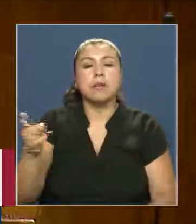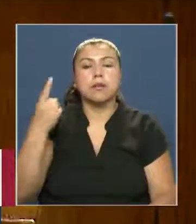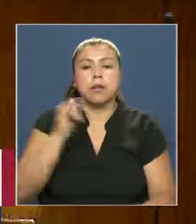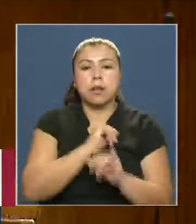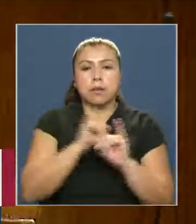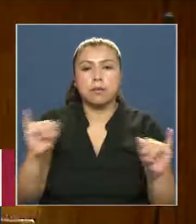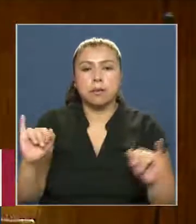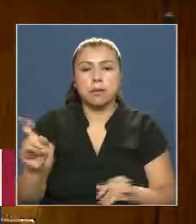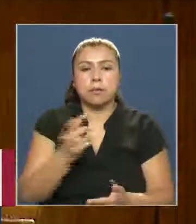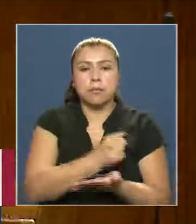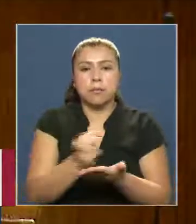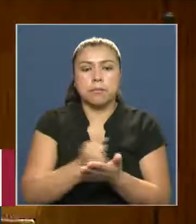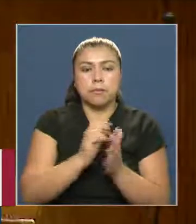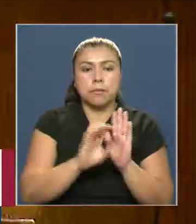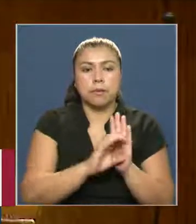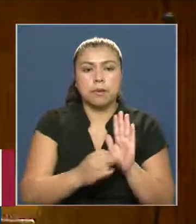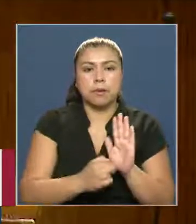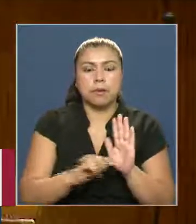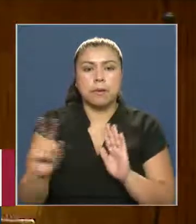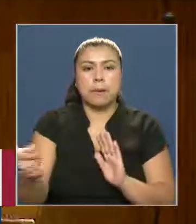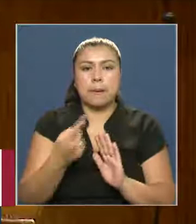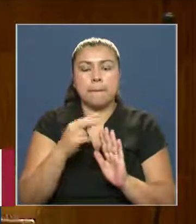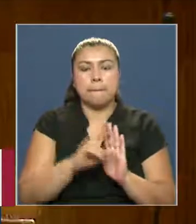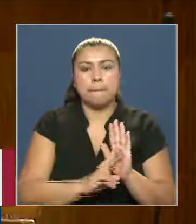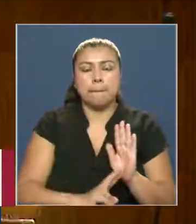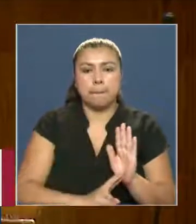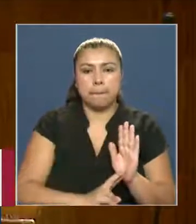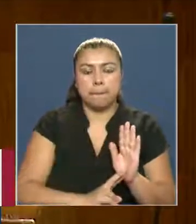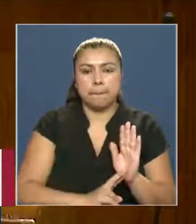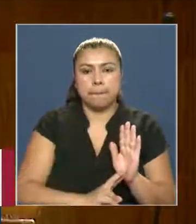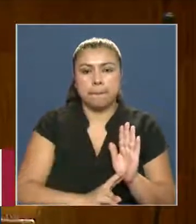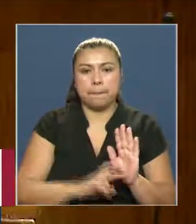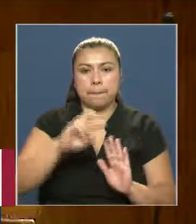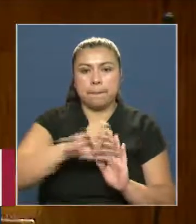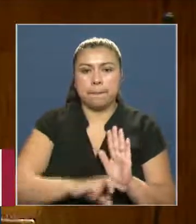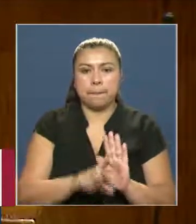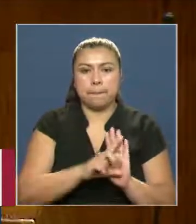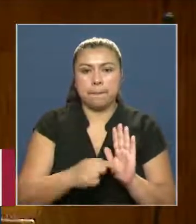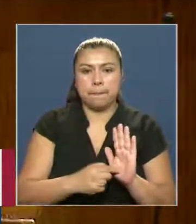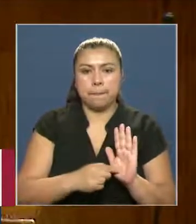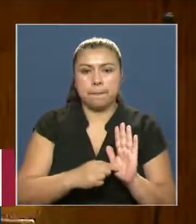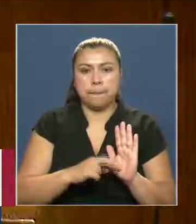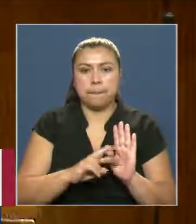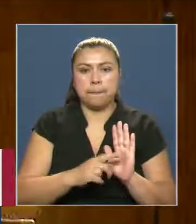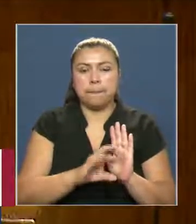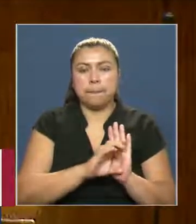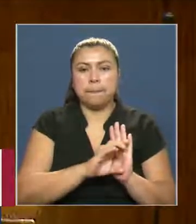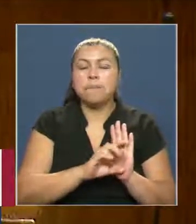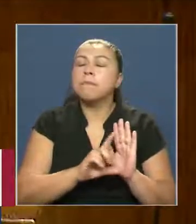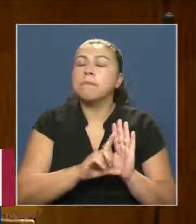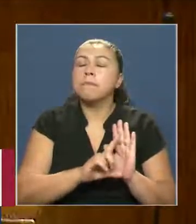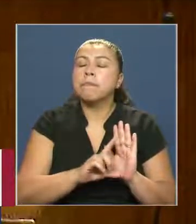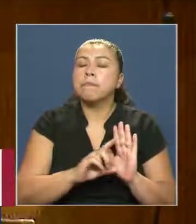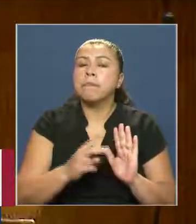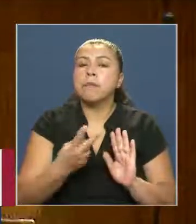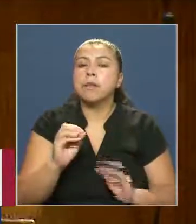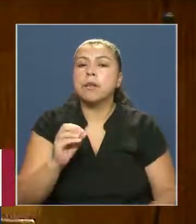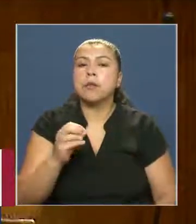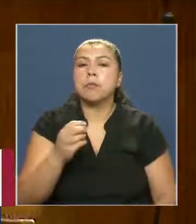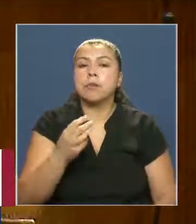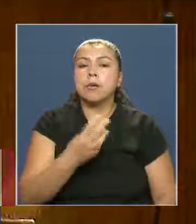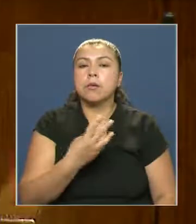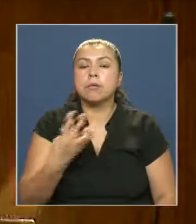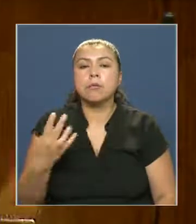en primer trámite constitucional y primero reglamentario el proyecto de ley que modifica la ley 20.234,